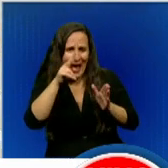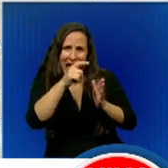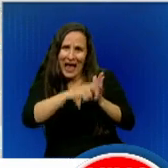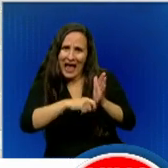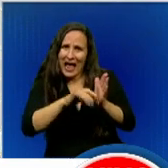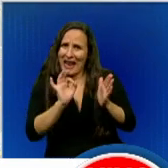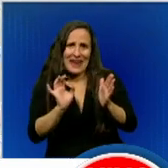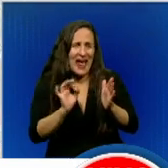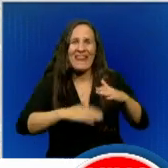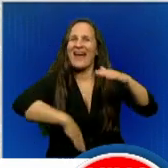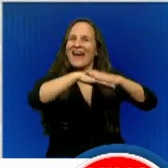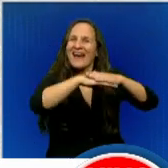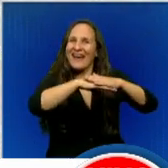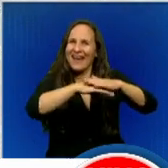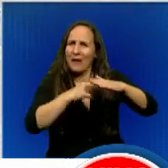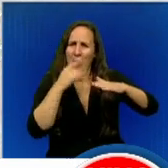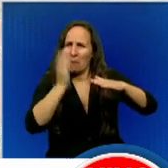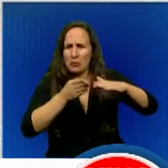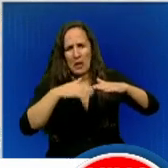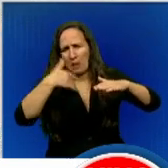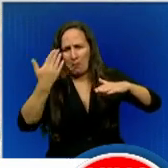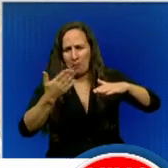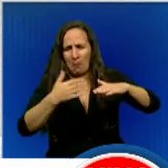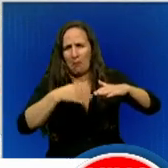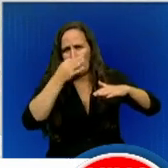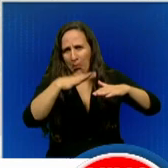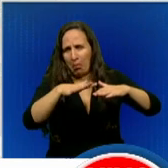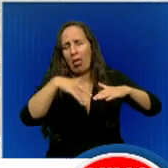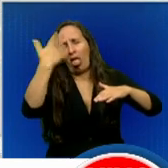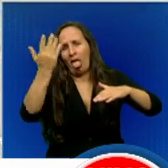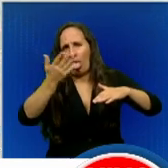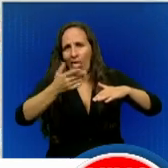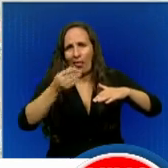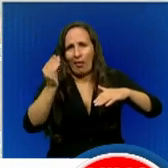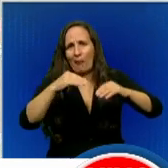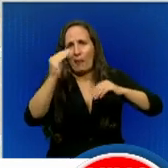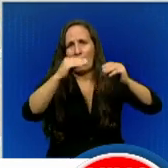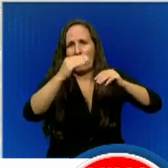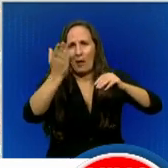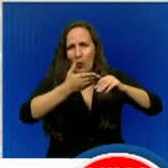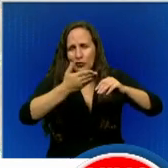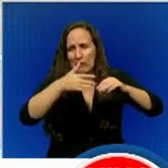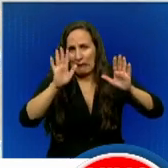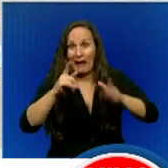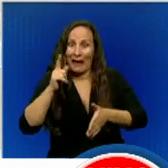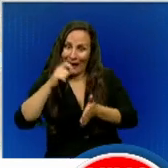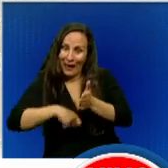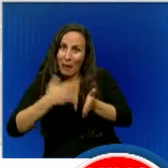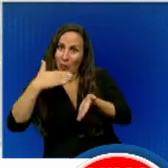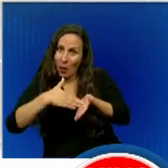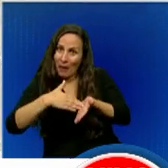límites de las alícuotas y aplican mayores que las que se han comprometido a través del pacto fiscal